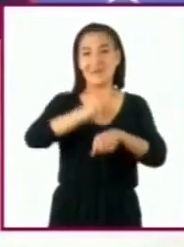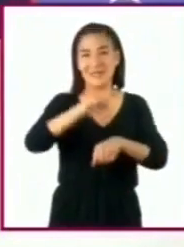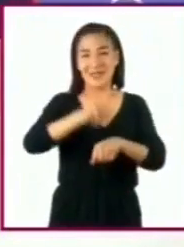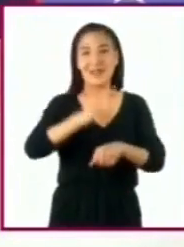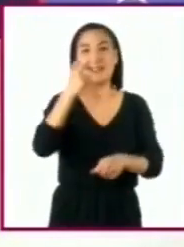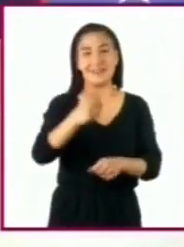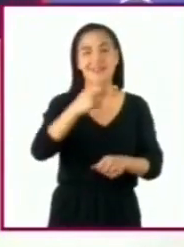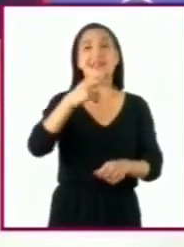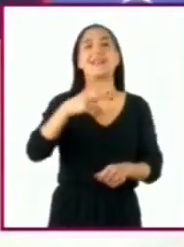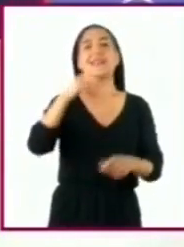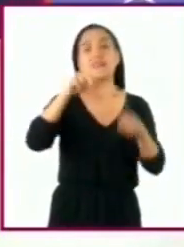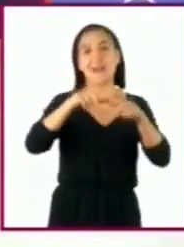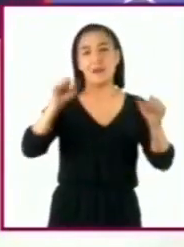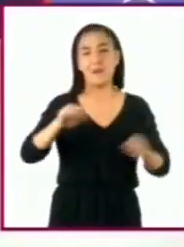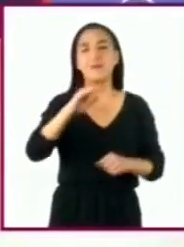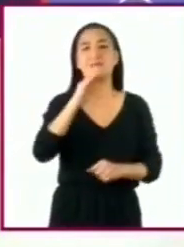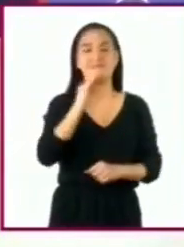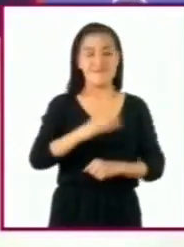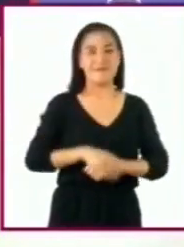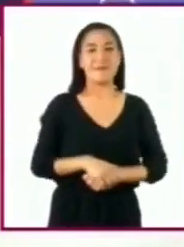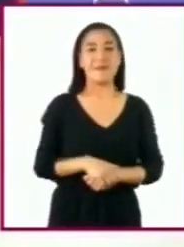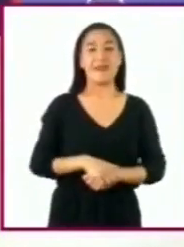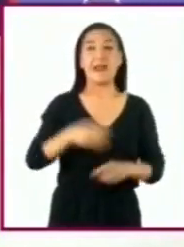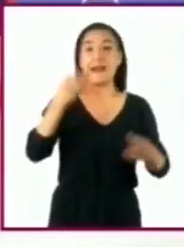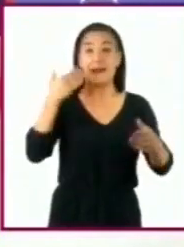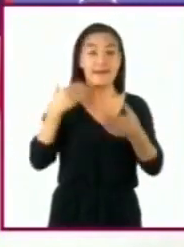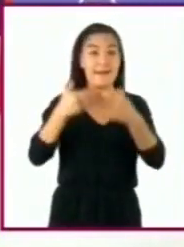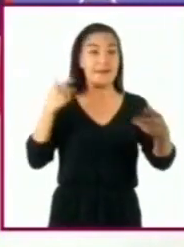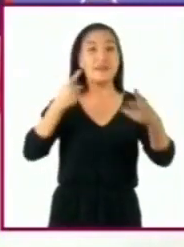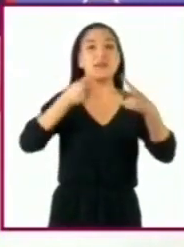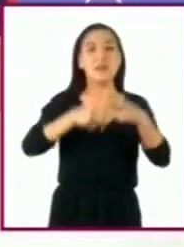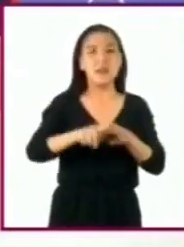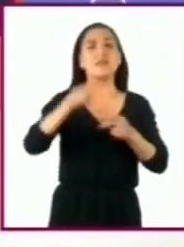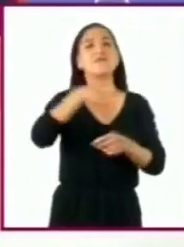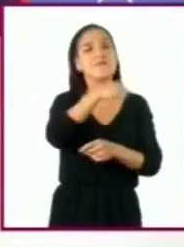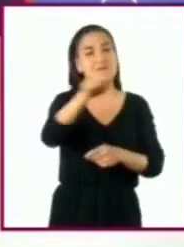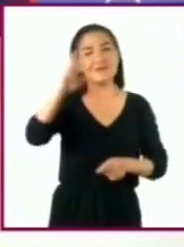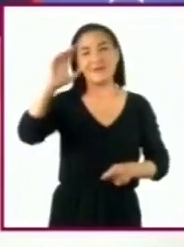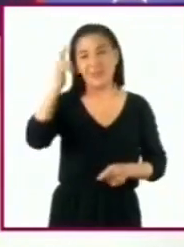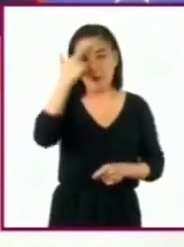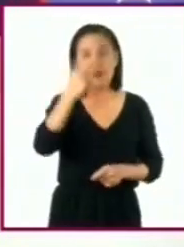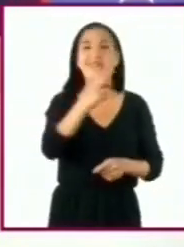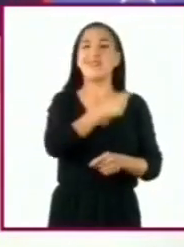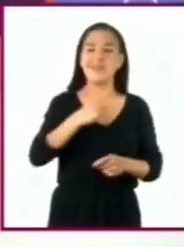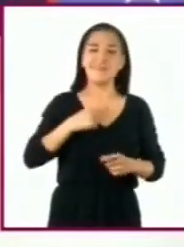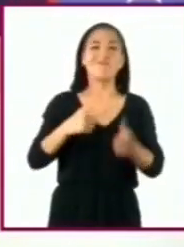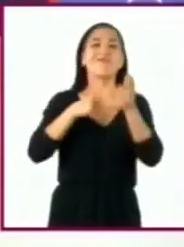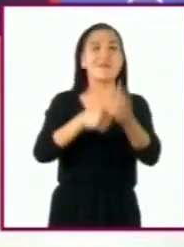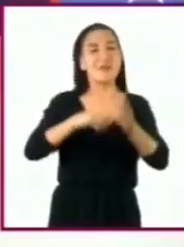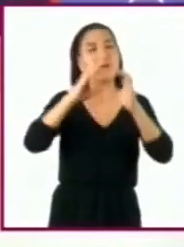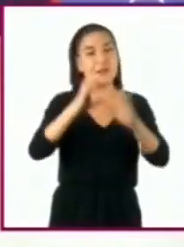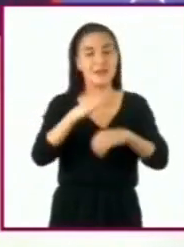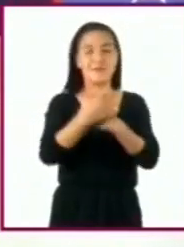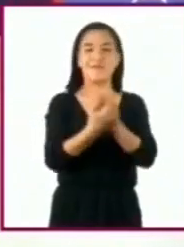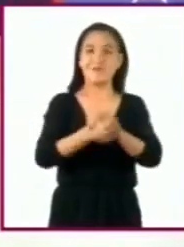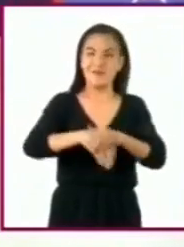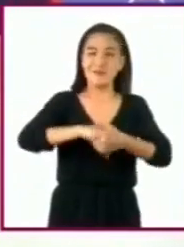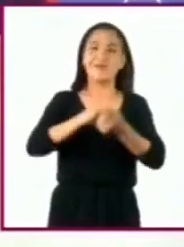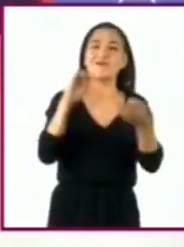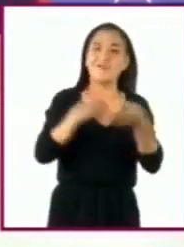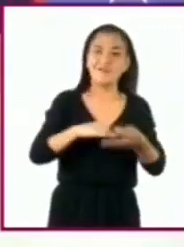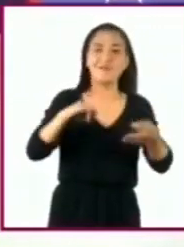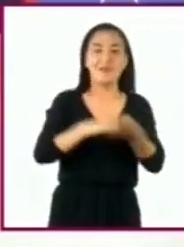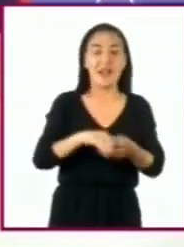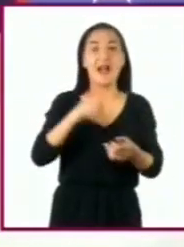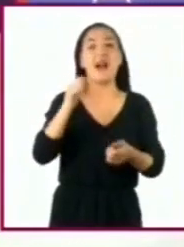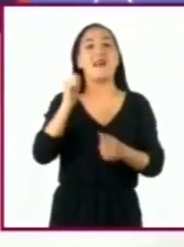sesión de lengua materna. Antes de iniciar, les recuerdo que debemos seguir cuidándonos, lavando frecuentemente nuestras manos